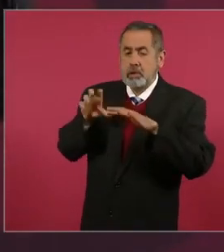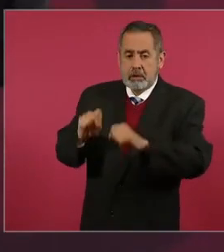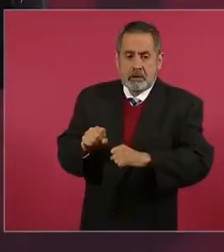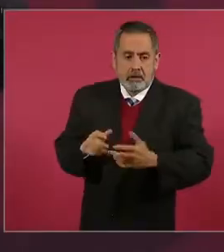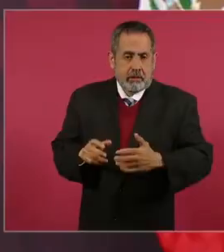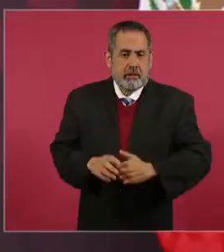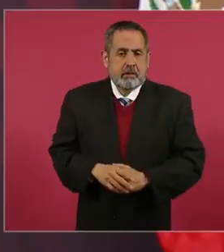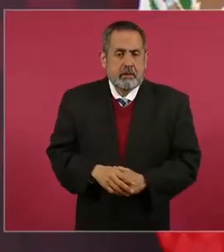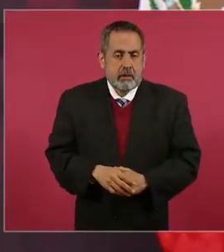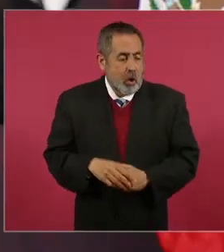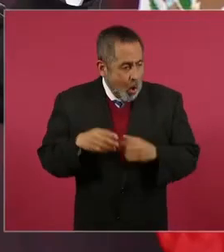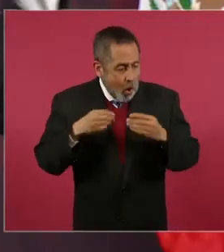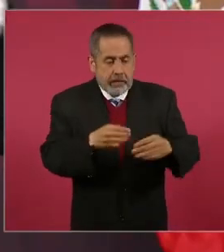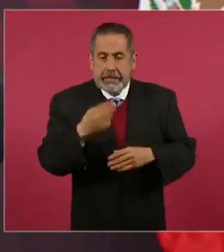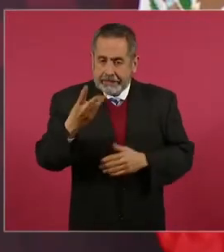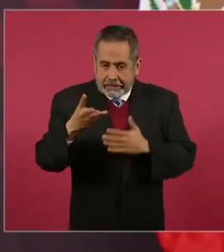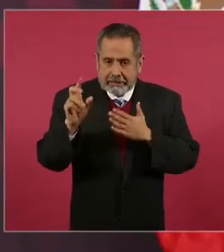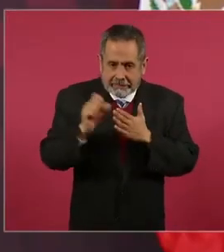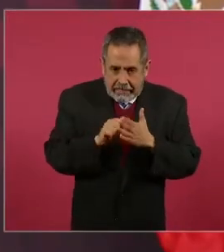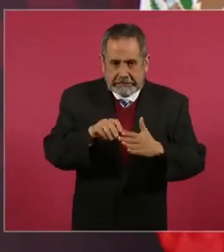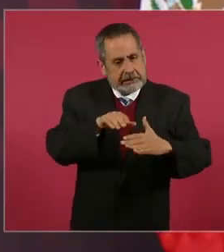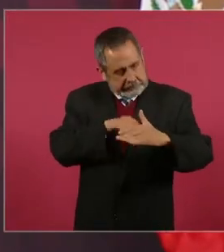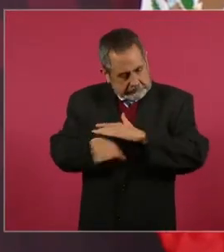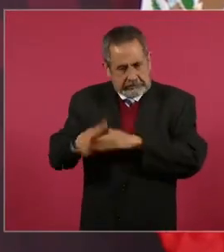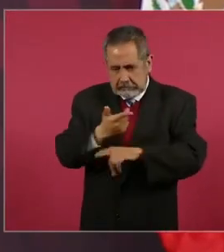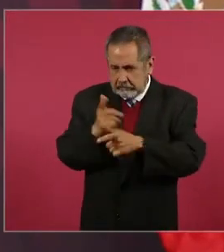Ah, tres.